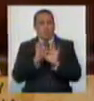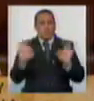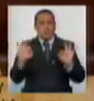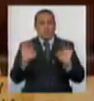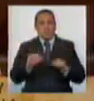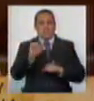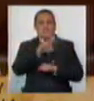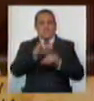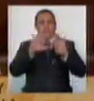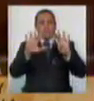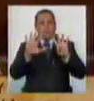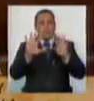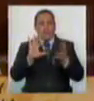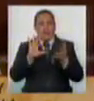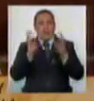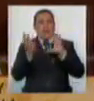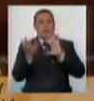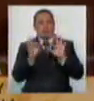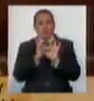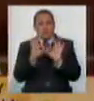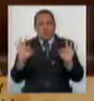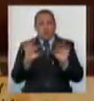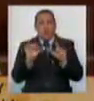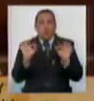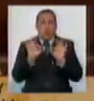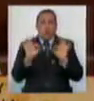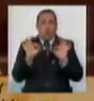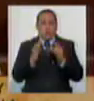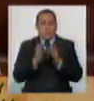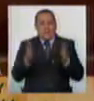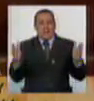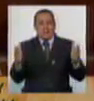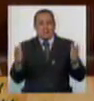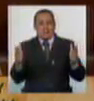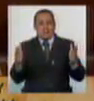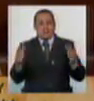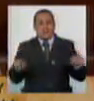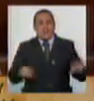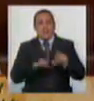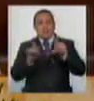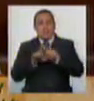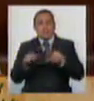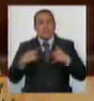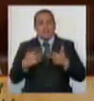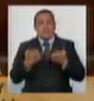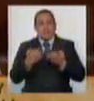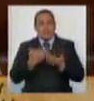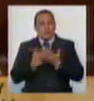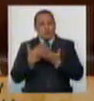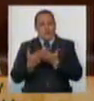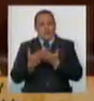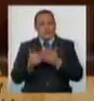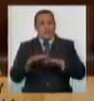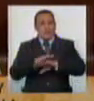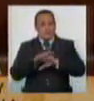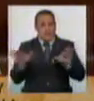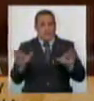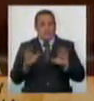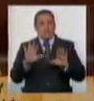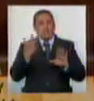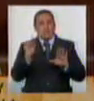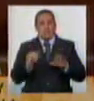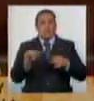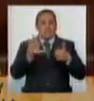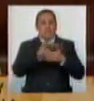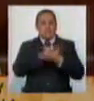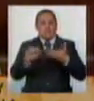39 han sido remodelados y/o ampliados. Asimismo, Se tiene previsto culminar hasta el primer